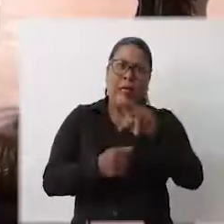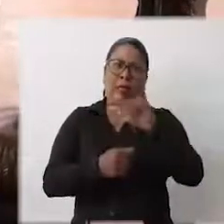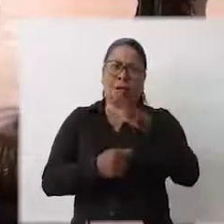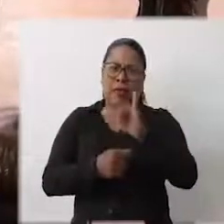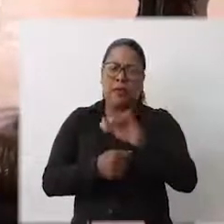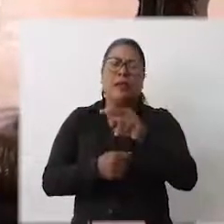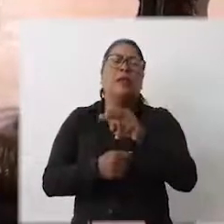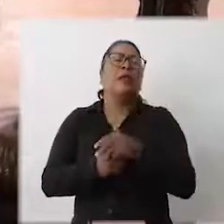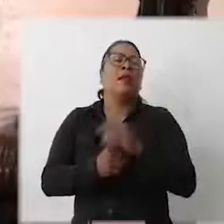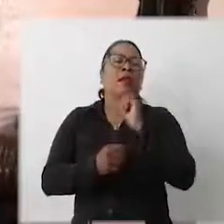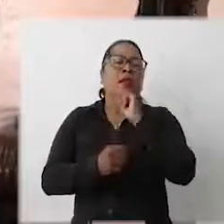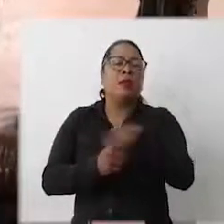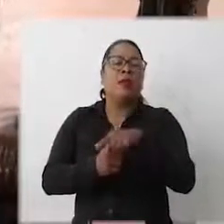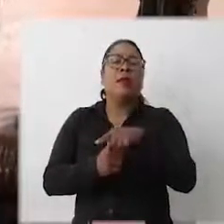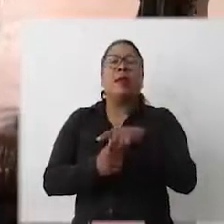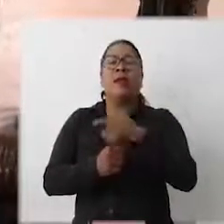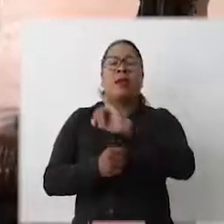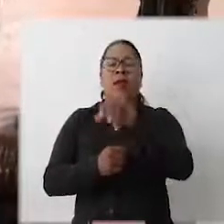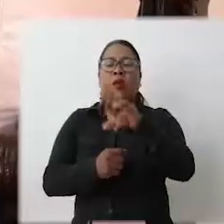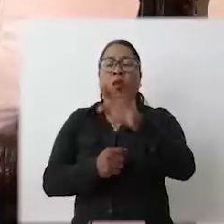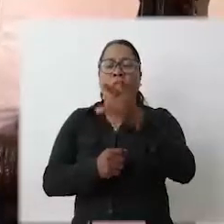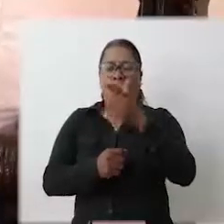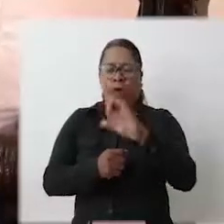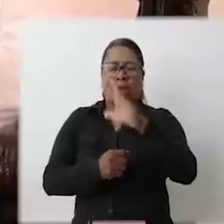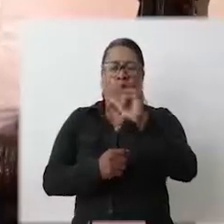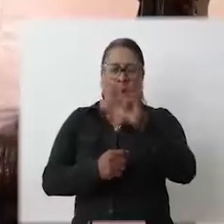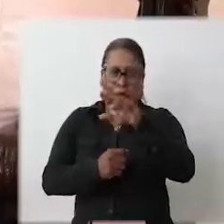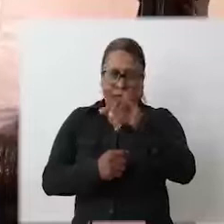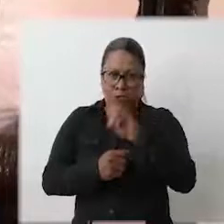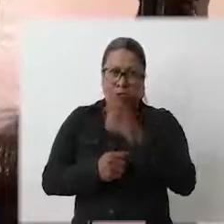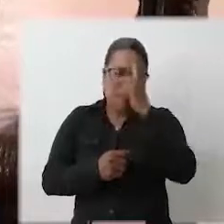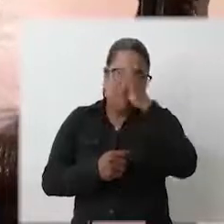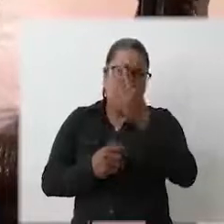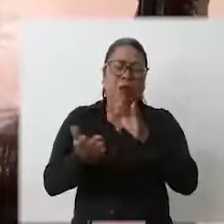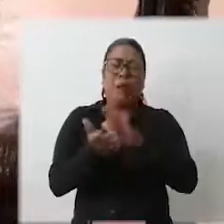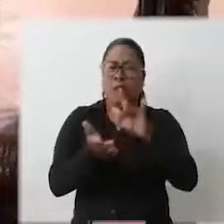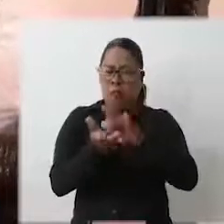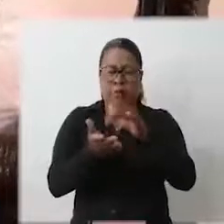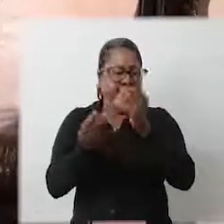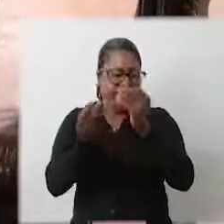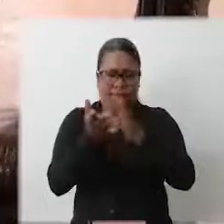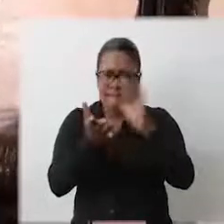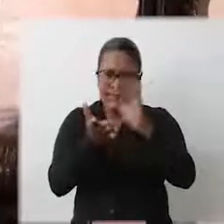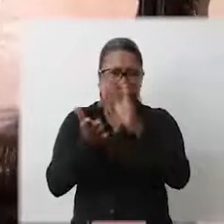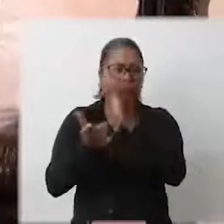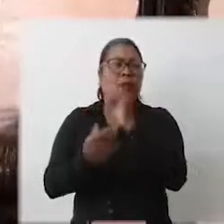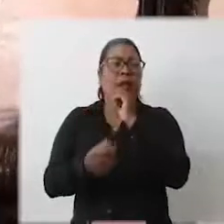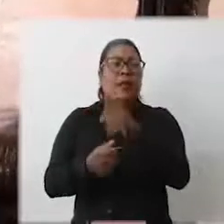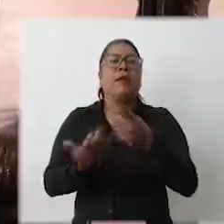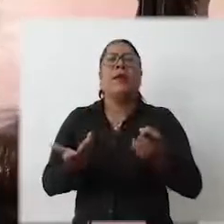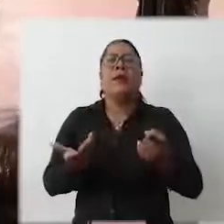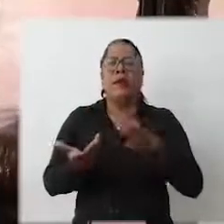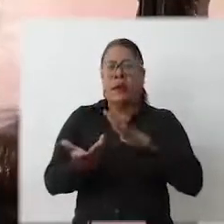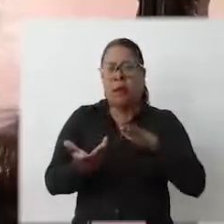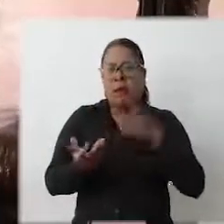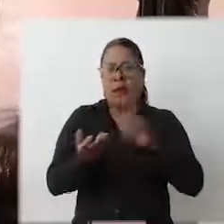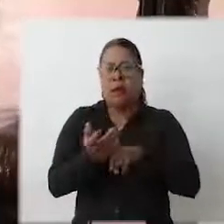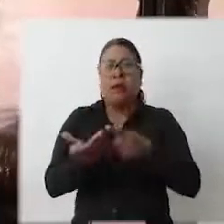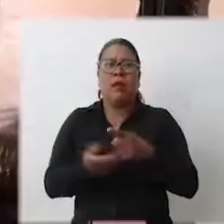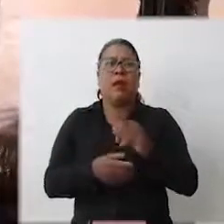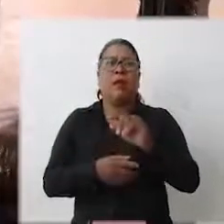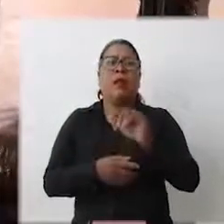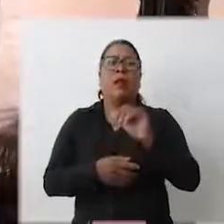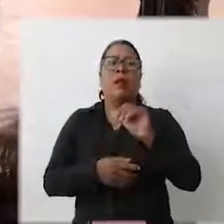reunión informativa de protección civil con municipios conurbados, aquí en el municipio de Oaxaca de Juárez, en el salón